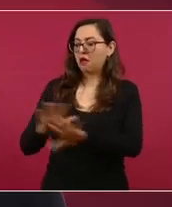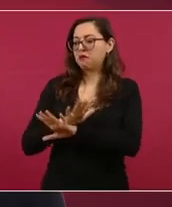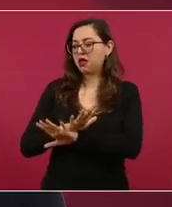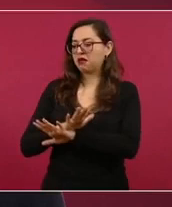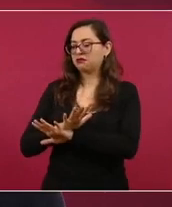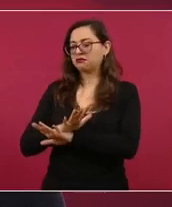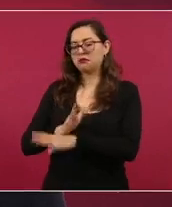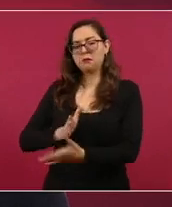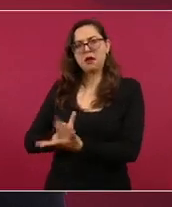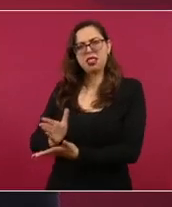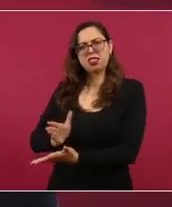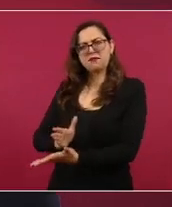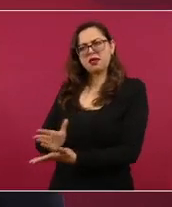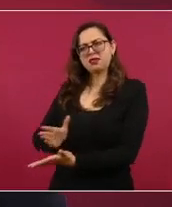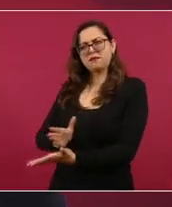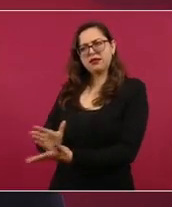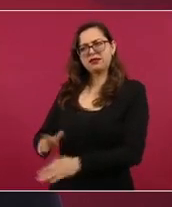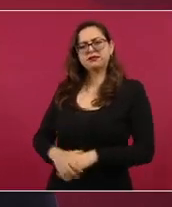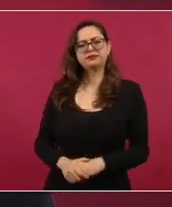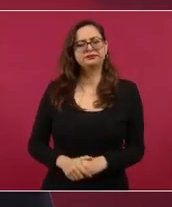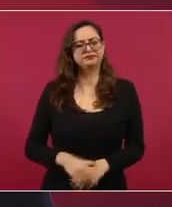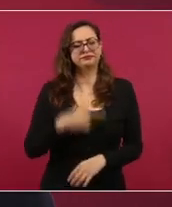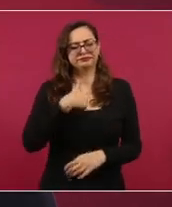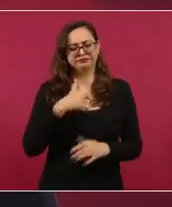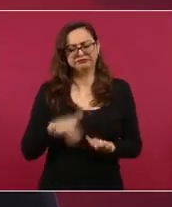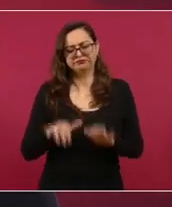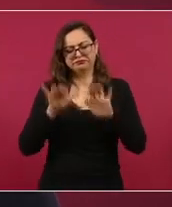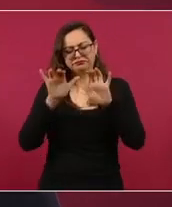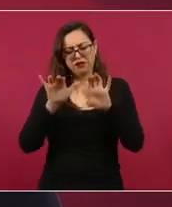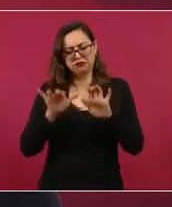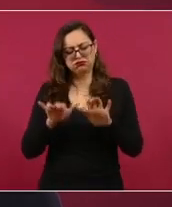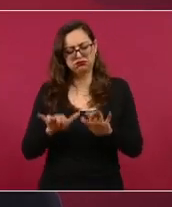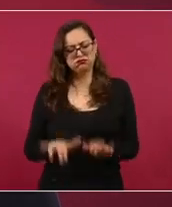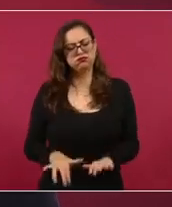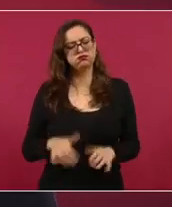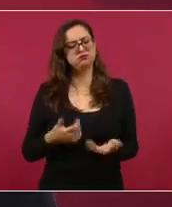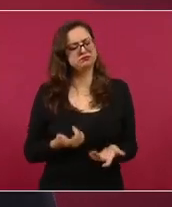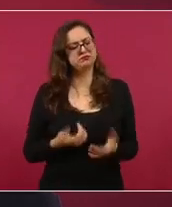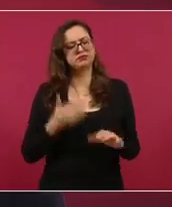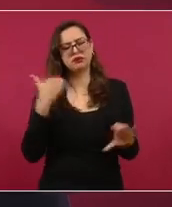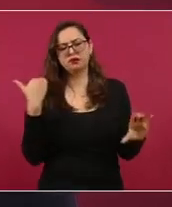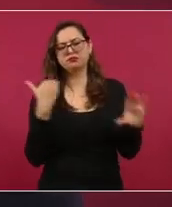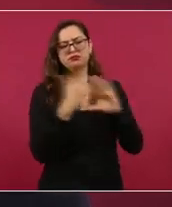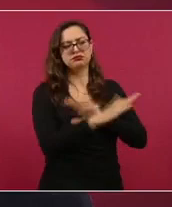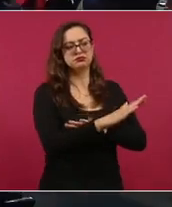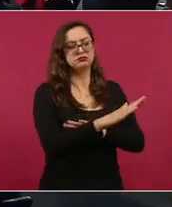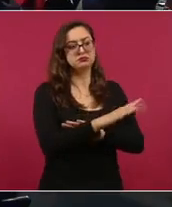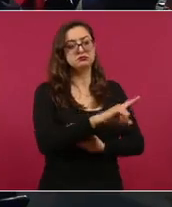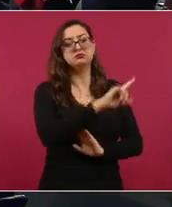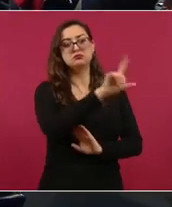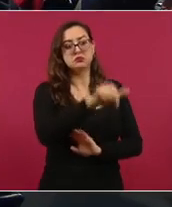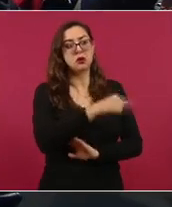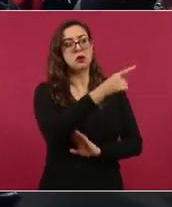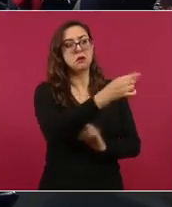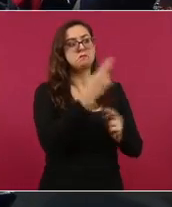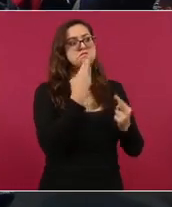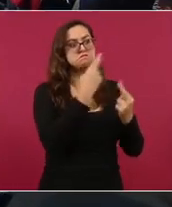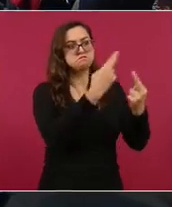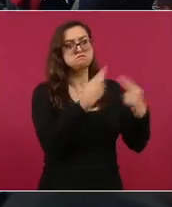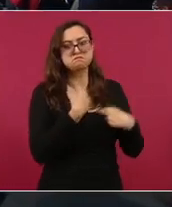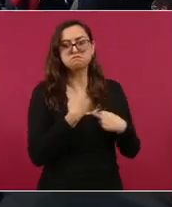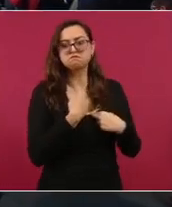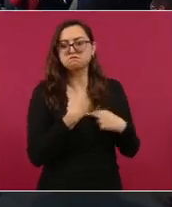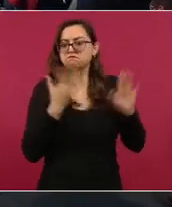Entonces le mandé una carta y él me contestó. En muy buenos términos, hay muy buenas relaciones. Bueno, le decía yo al secretario de Agricultura,